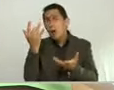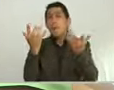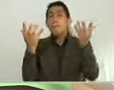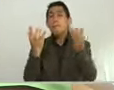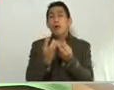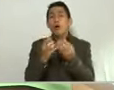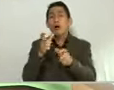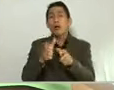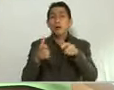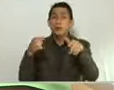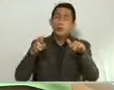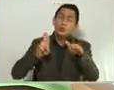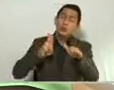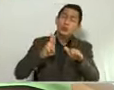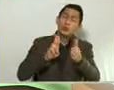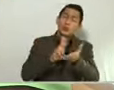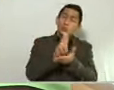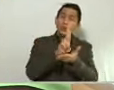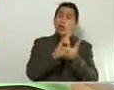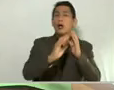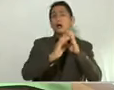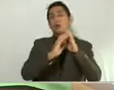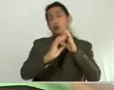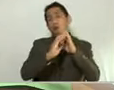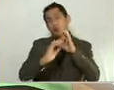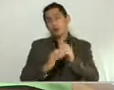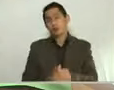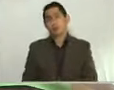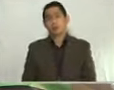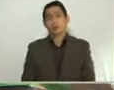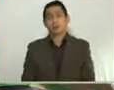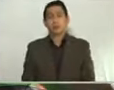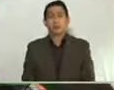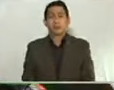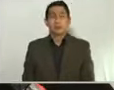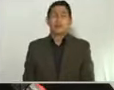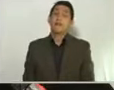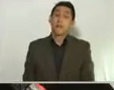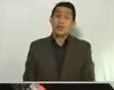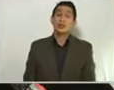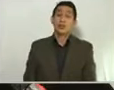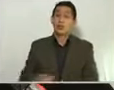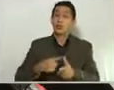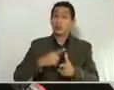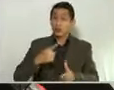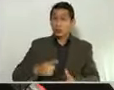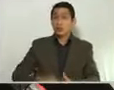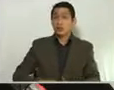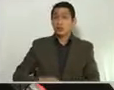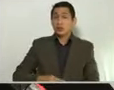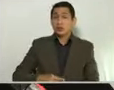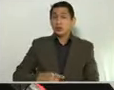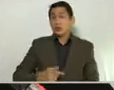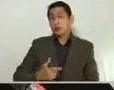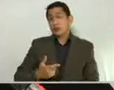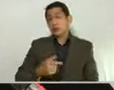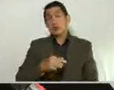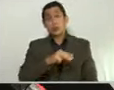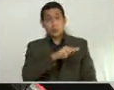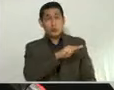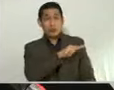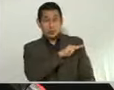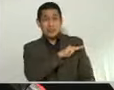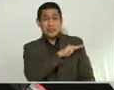Metrovía gratuitamente, porque no van a tener que pagar, el municipio les paga, con eso subes también el número